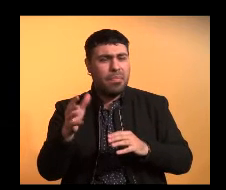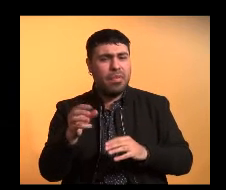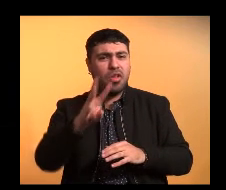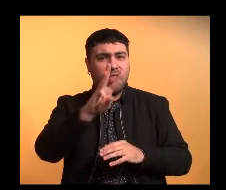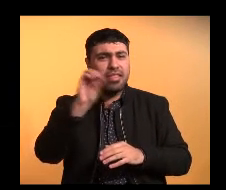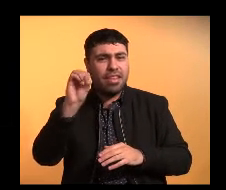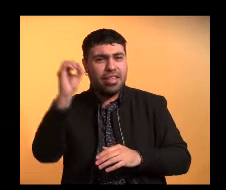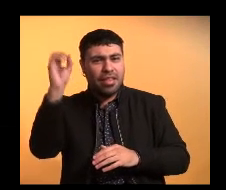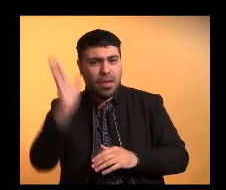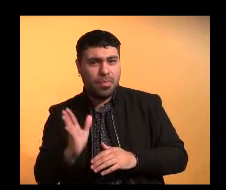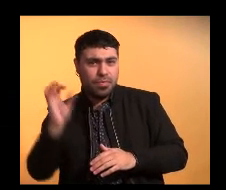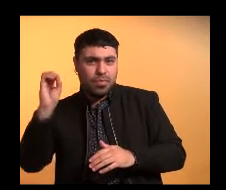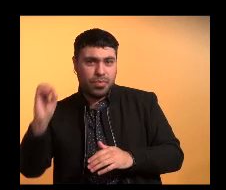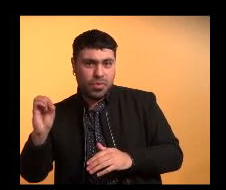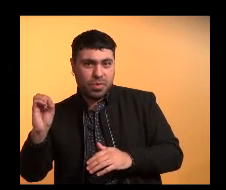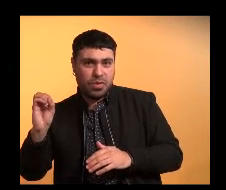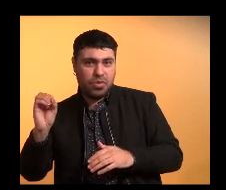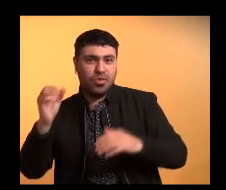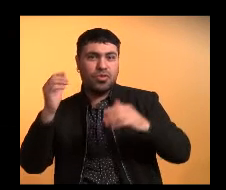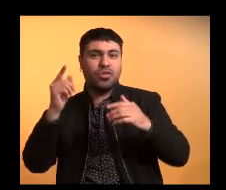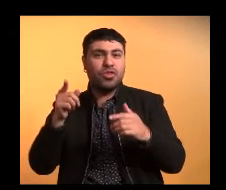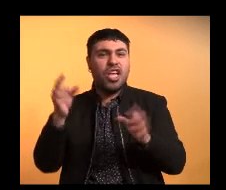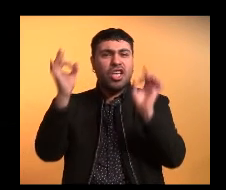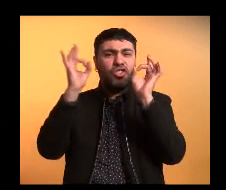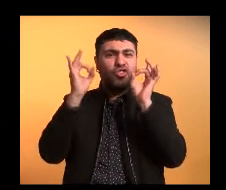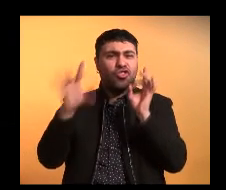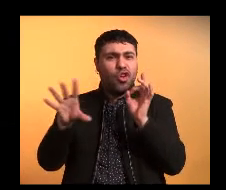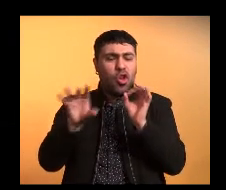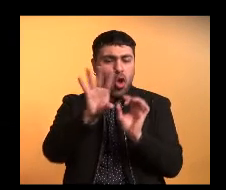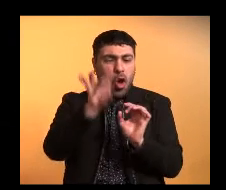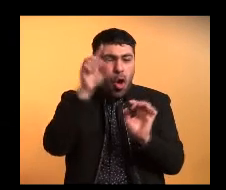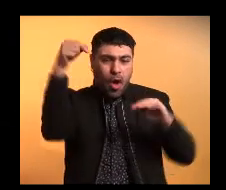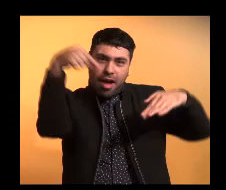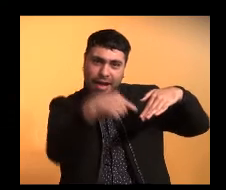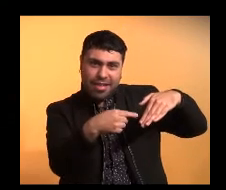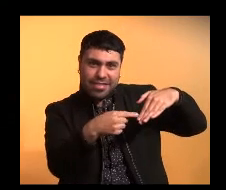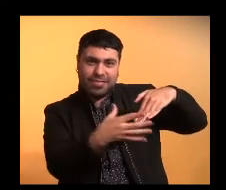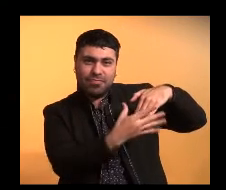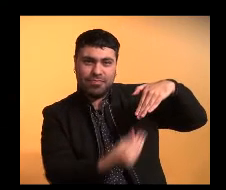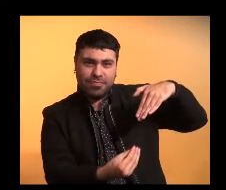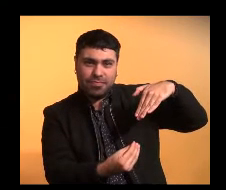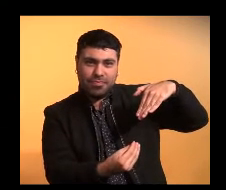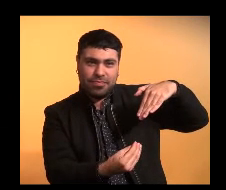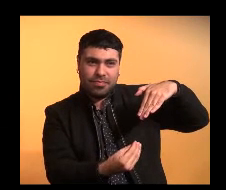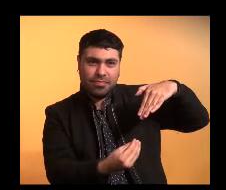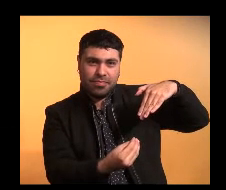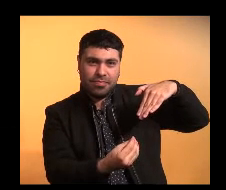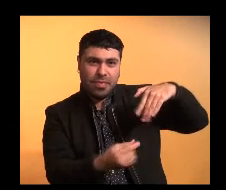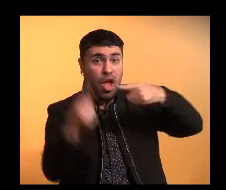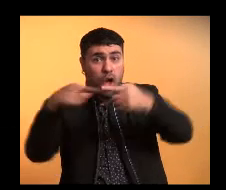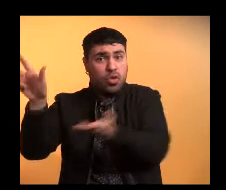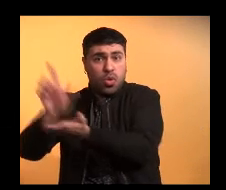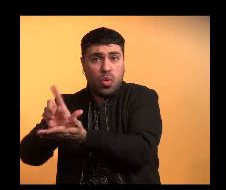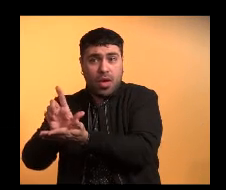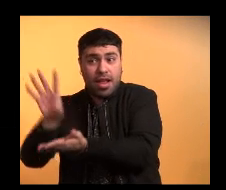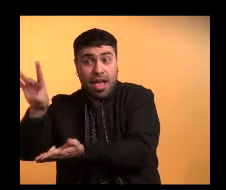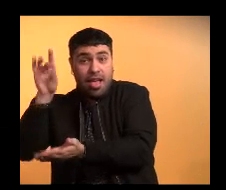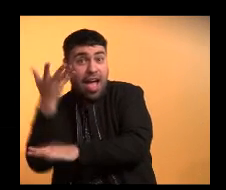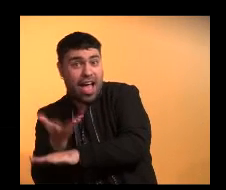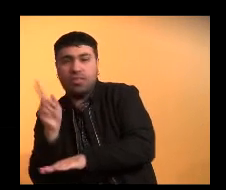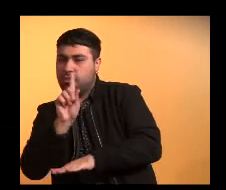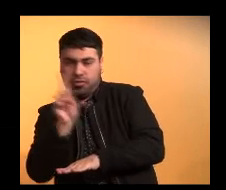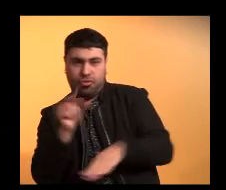algas descritas para Antártica son endémicas, es decir, son especies que solo encontramos en Antártica. Es decir, 1 de cada 3 algas en Antártica